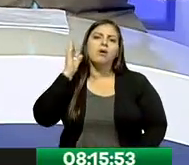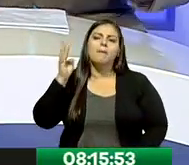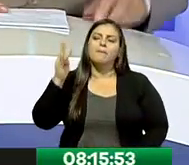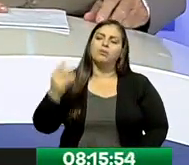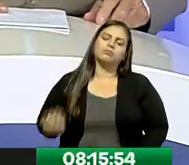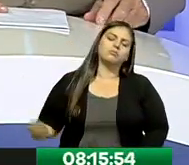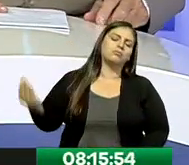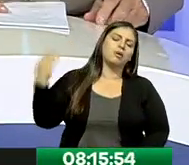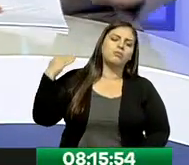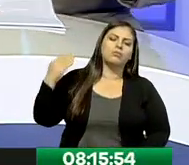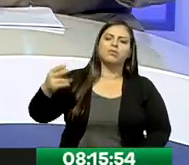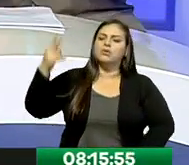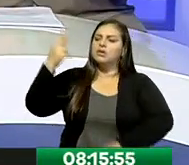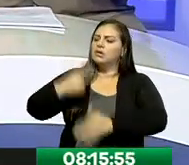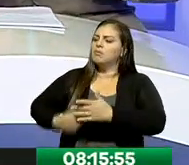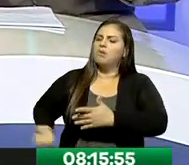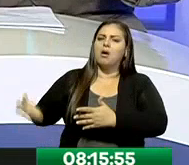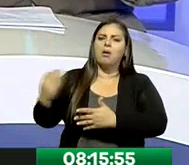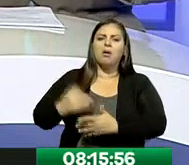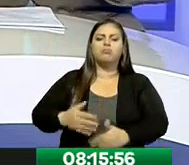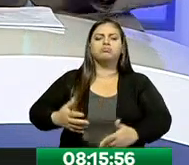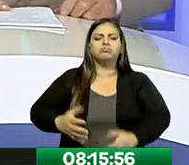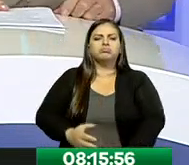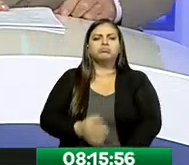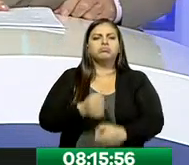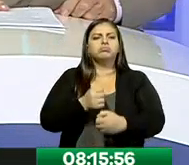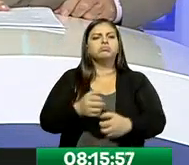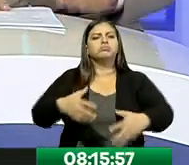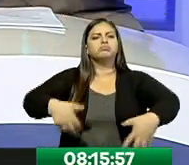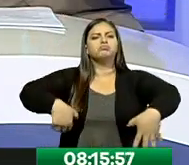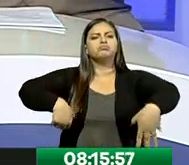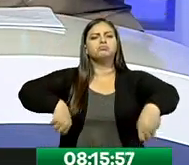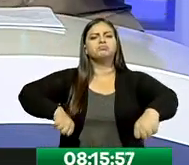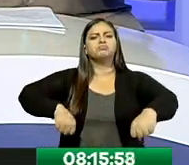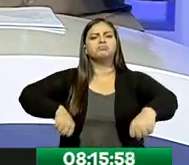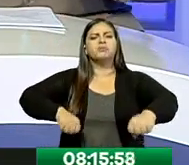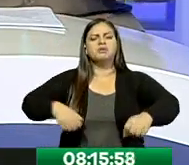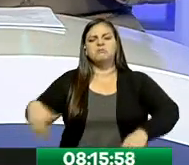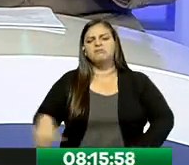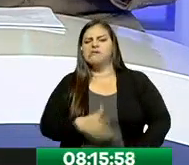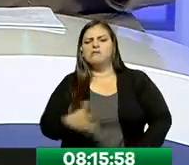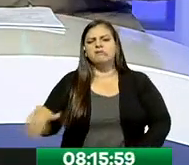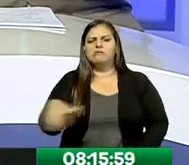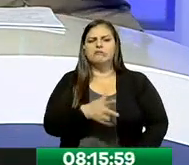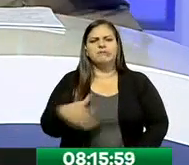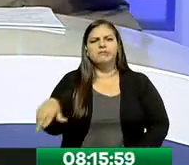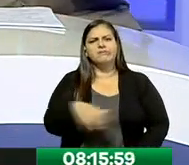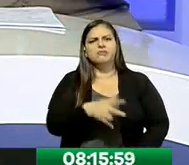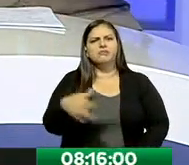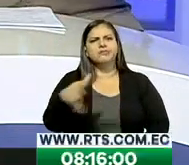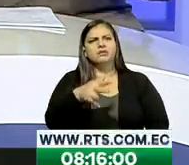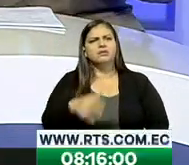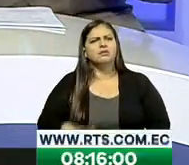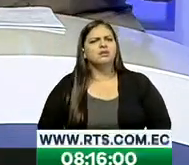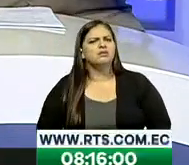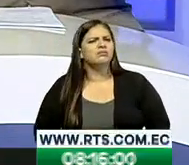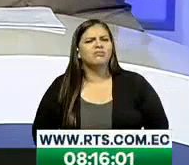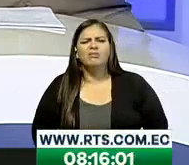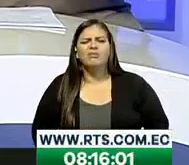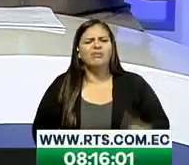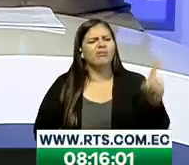comida, o que van muy mal del estómago. Por favor, respétense a sí mismos y respeten a su familia,